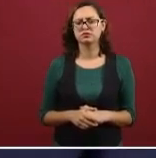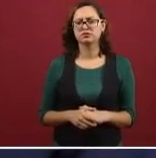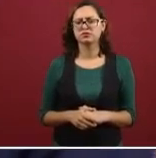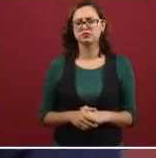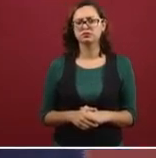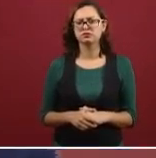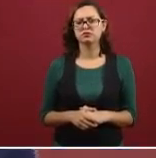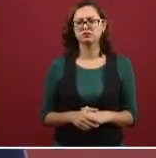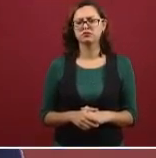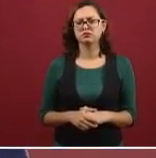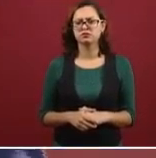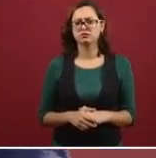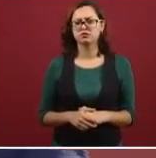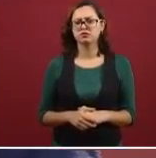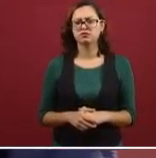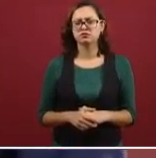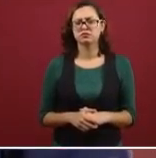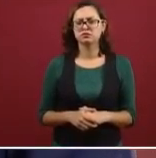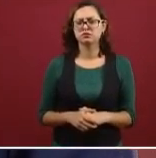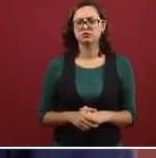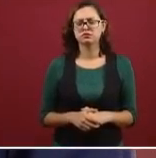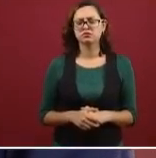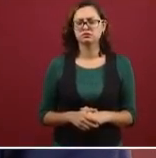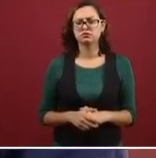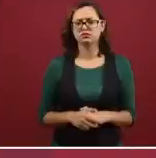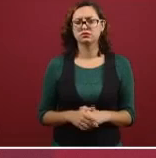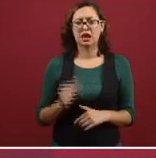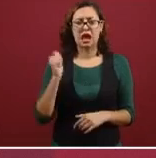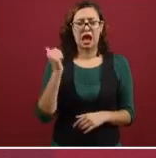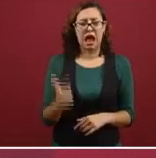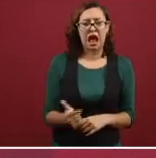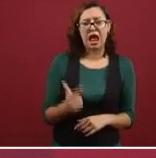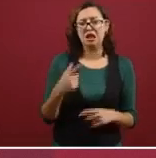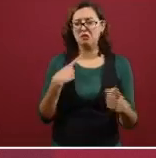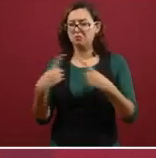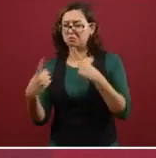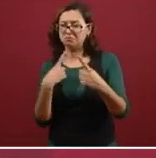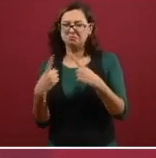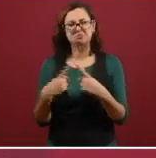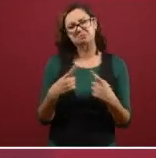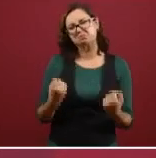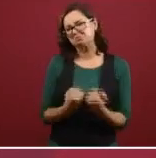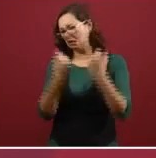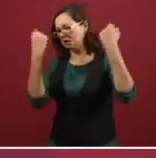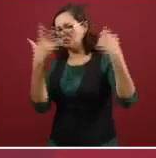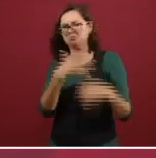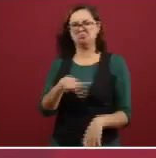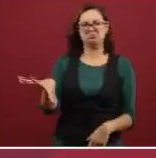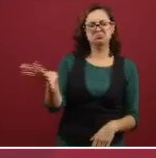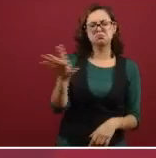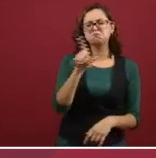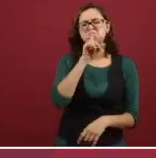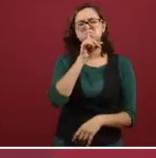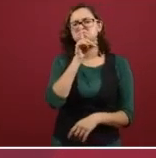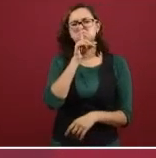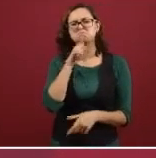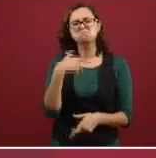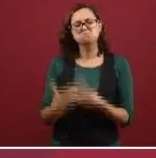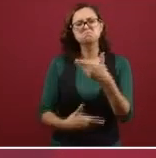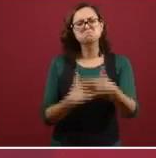ninguna manifestación de rechazar el diálogo, o sea que vamos